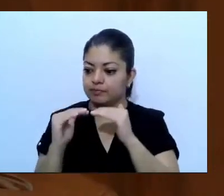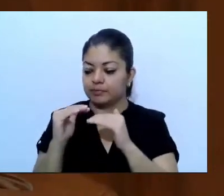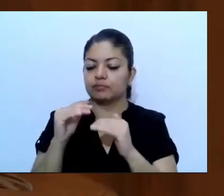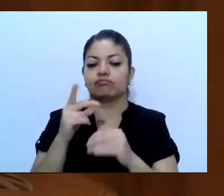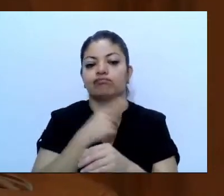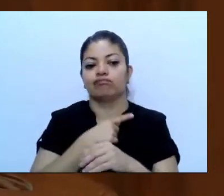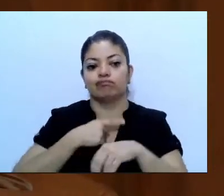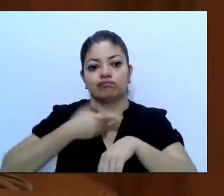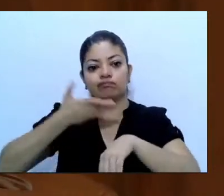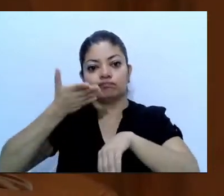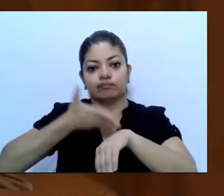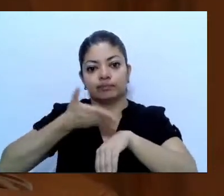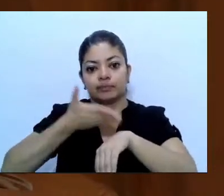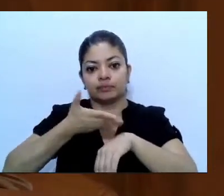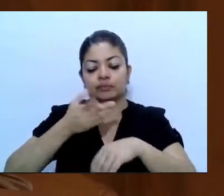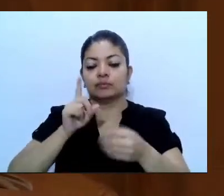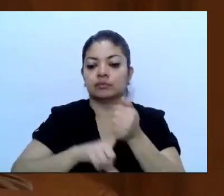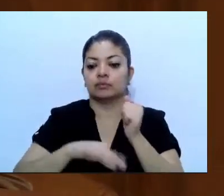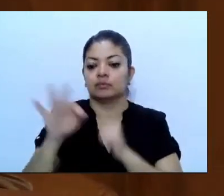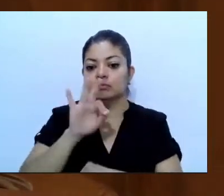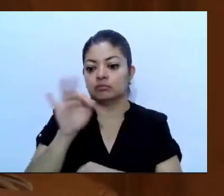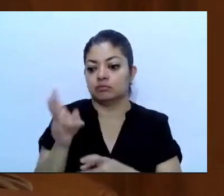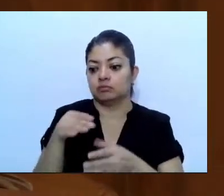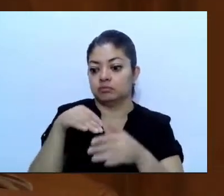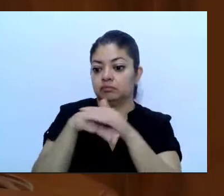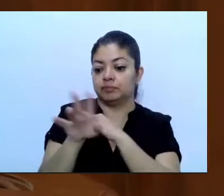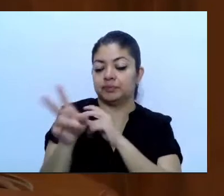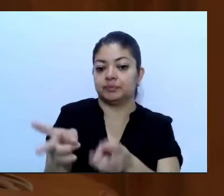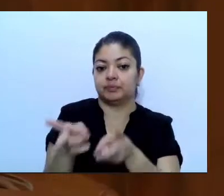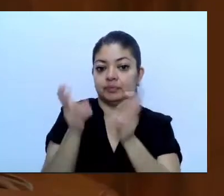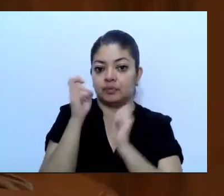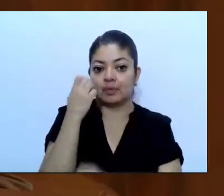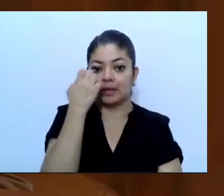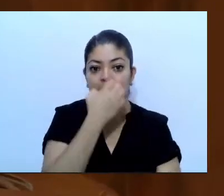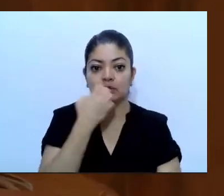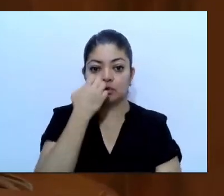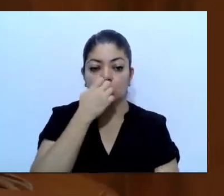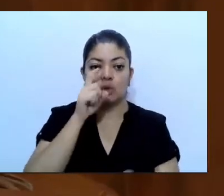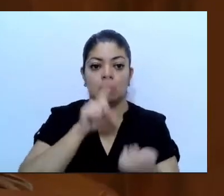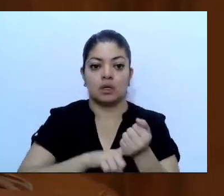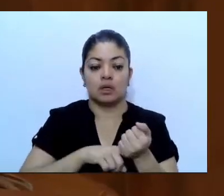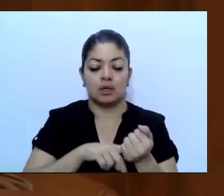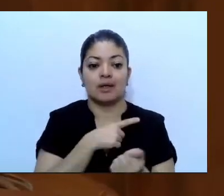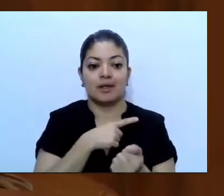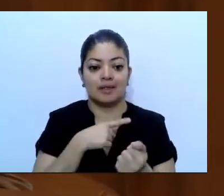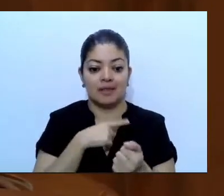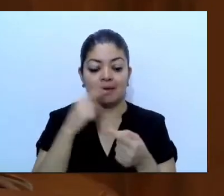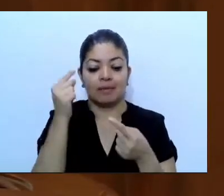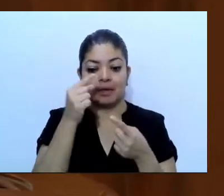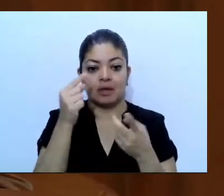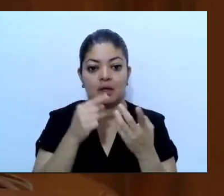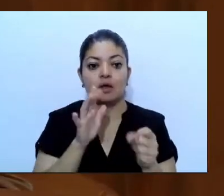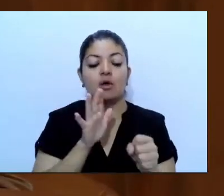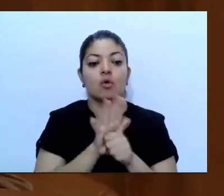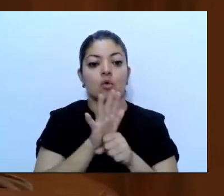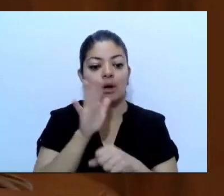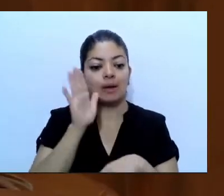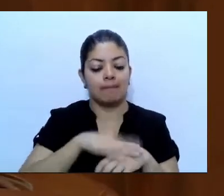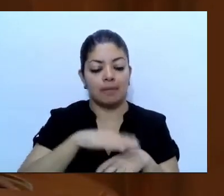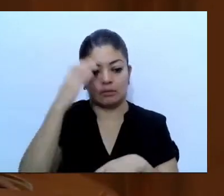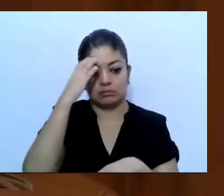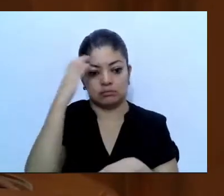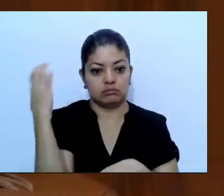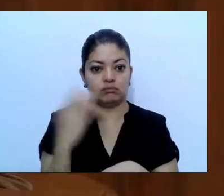a quien cometa el delito de robo en escuelas y especificar condiciones que agraven la pena, teniendo